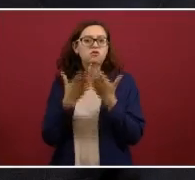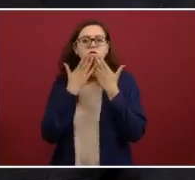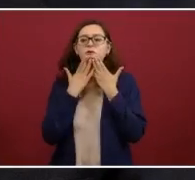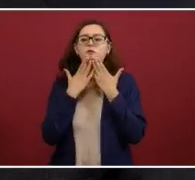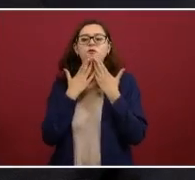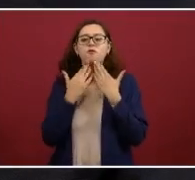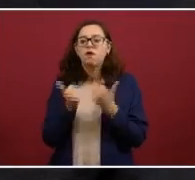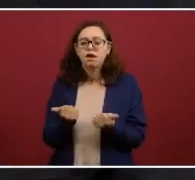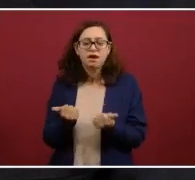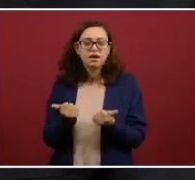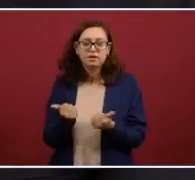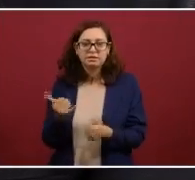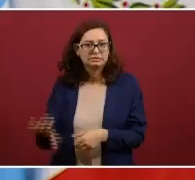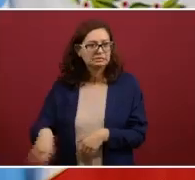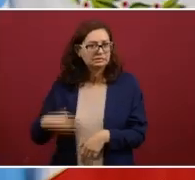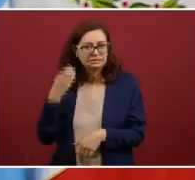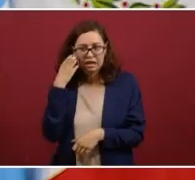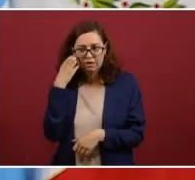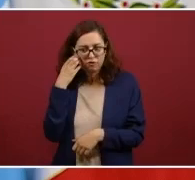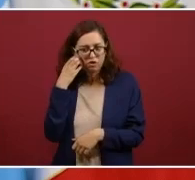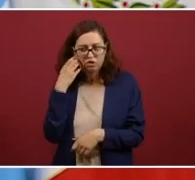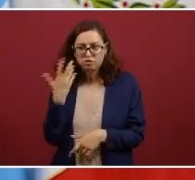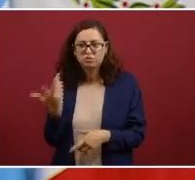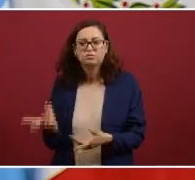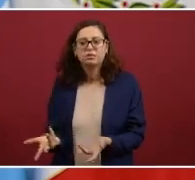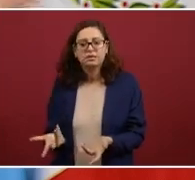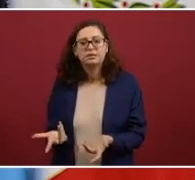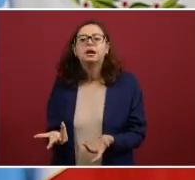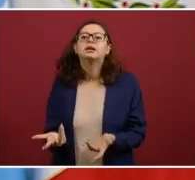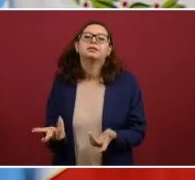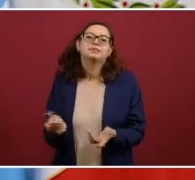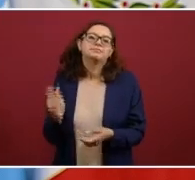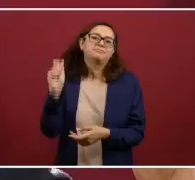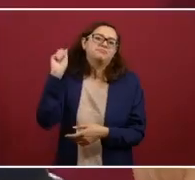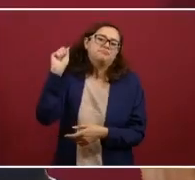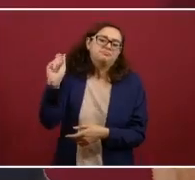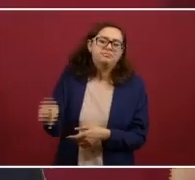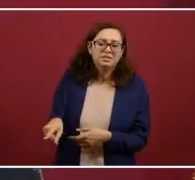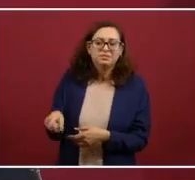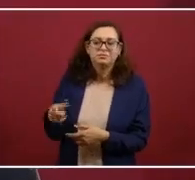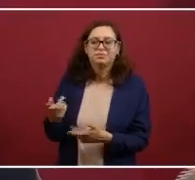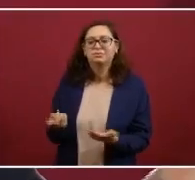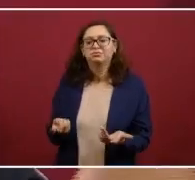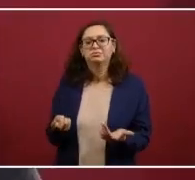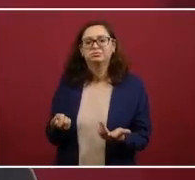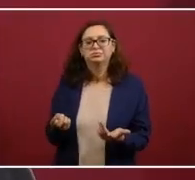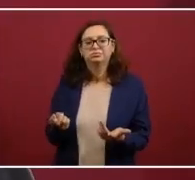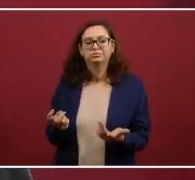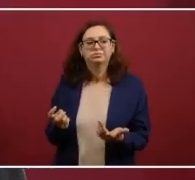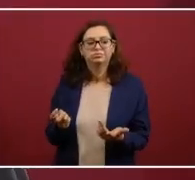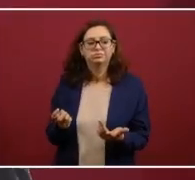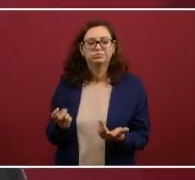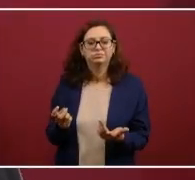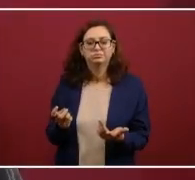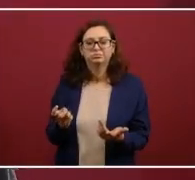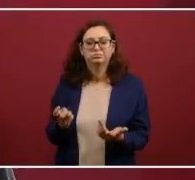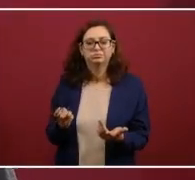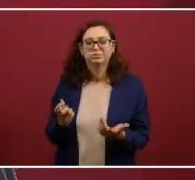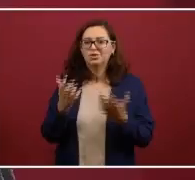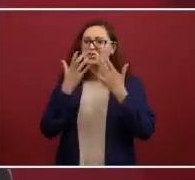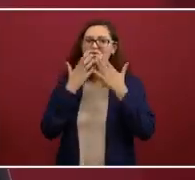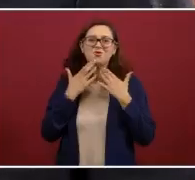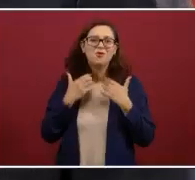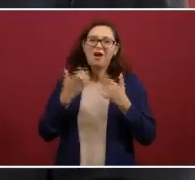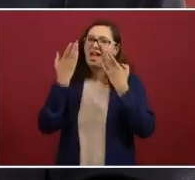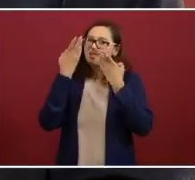ni telefonía móvil. Y por lo mismo, pues no hay